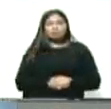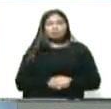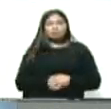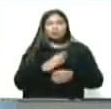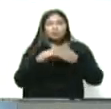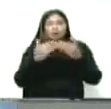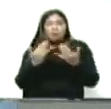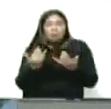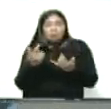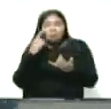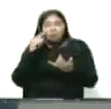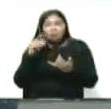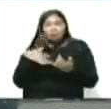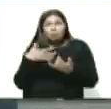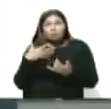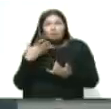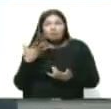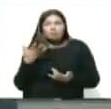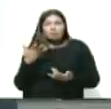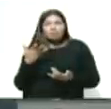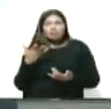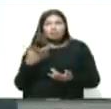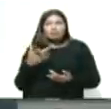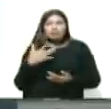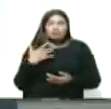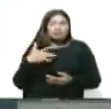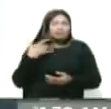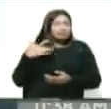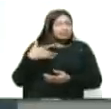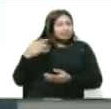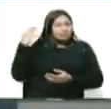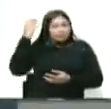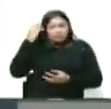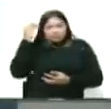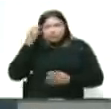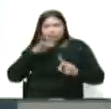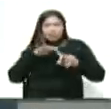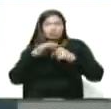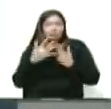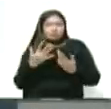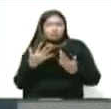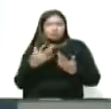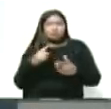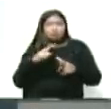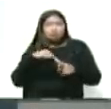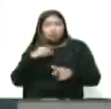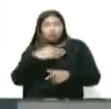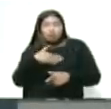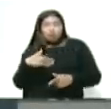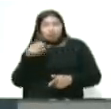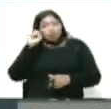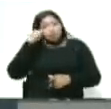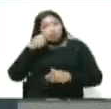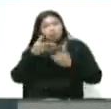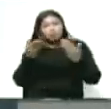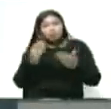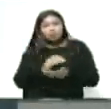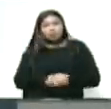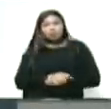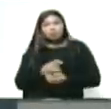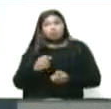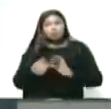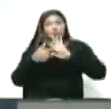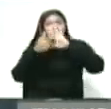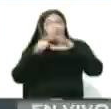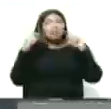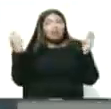de ellos a tener secuelas traumáticas por esta situación. Y debo recordar que cuando lanzamos este tipo